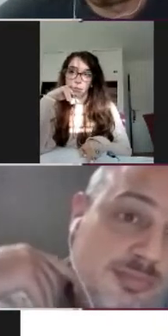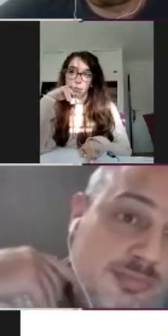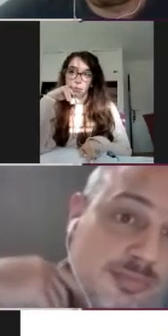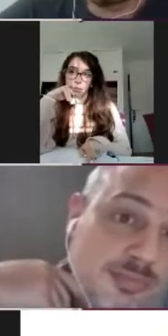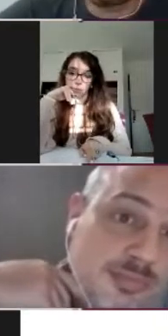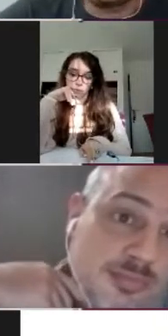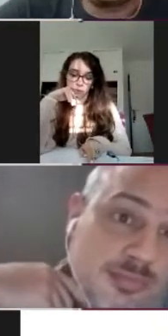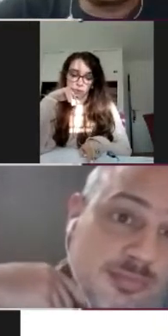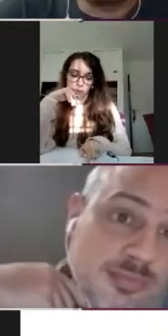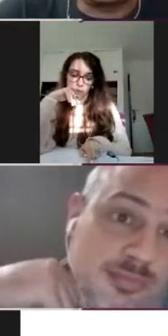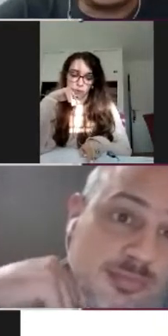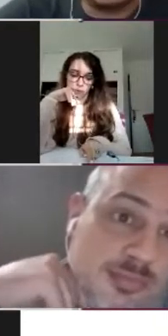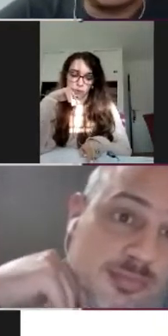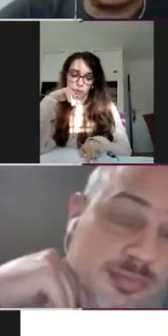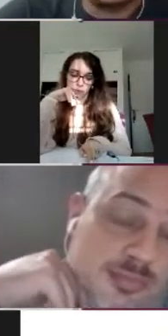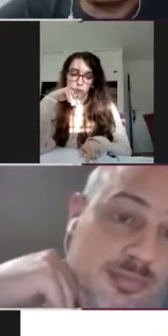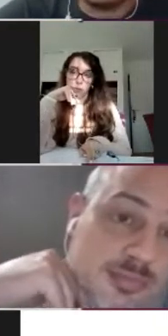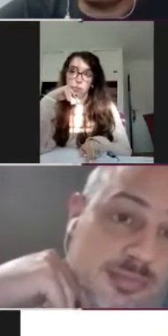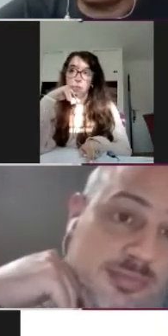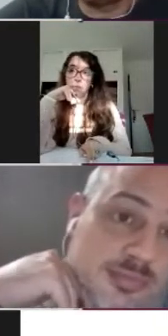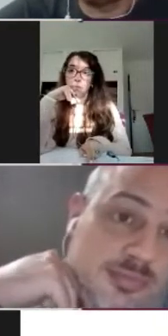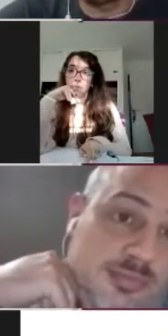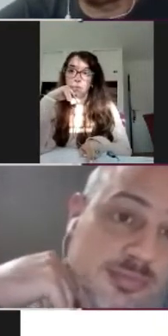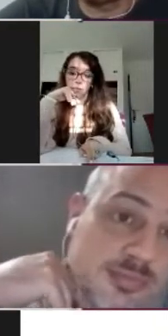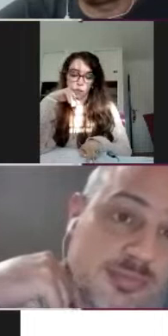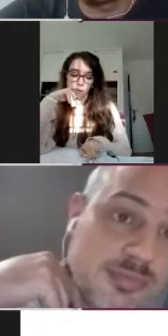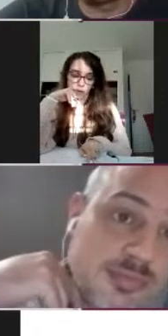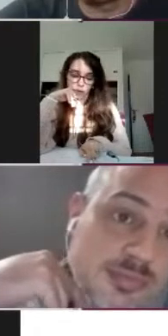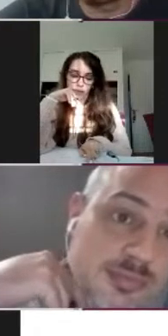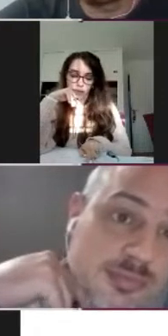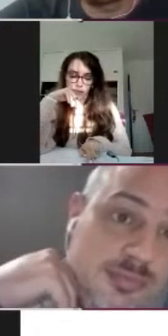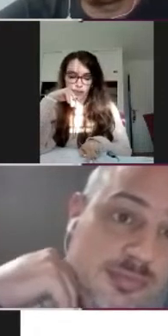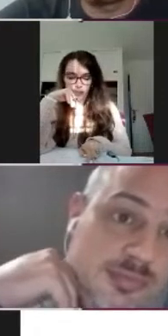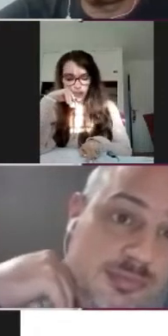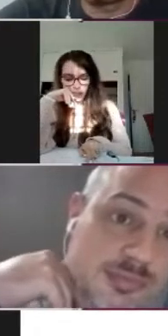No, 183.000. no. ¿183 o 183.000?